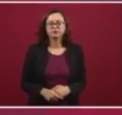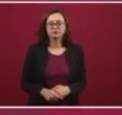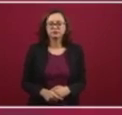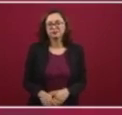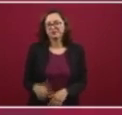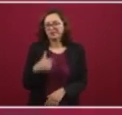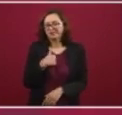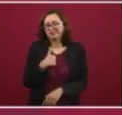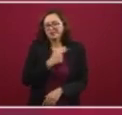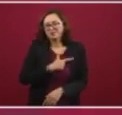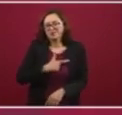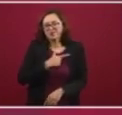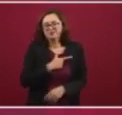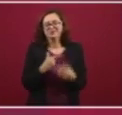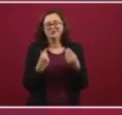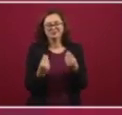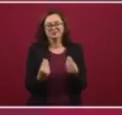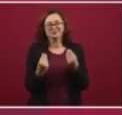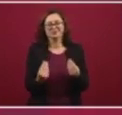simpatizante de